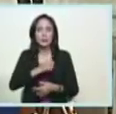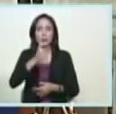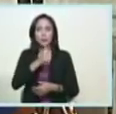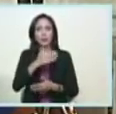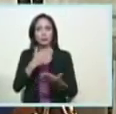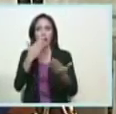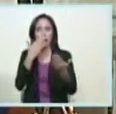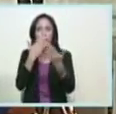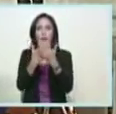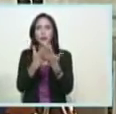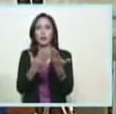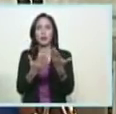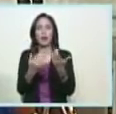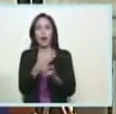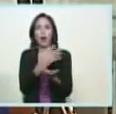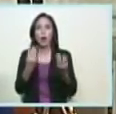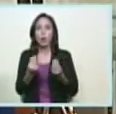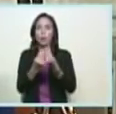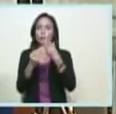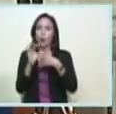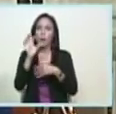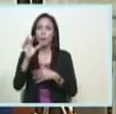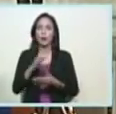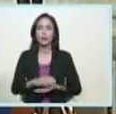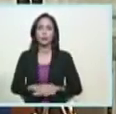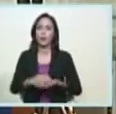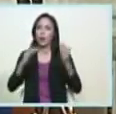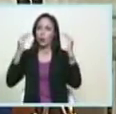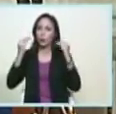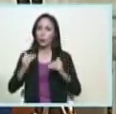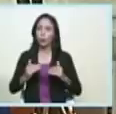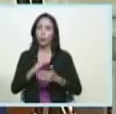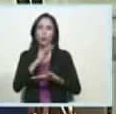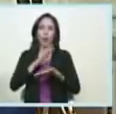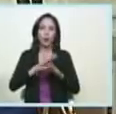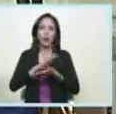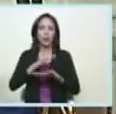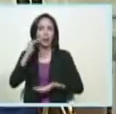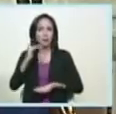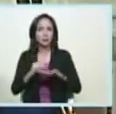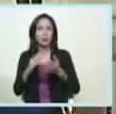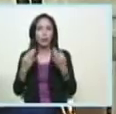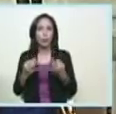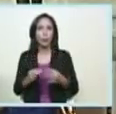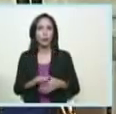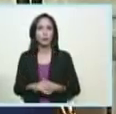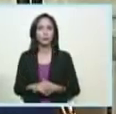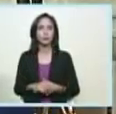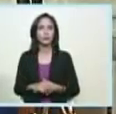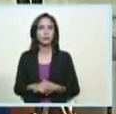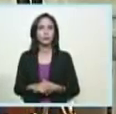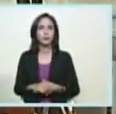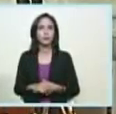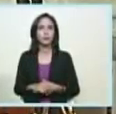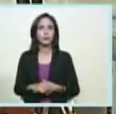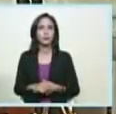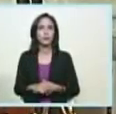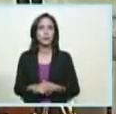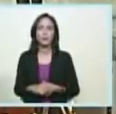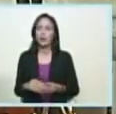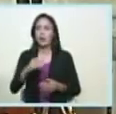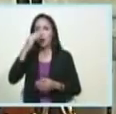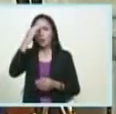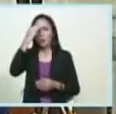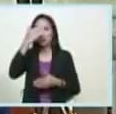donde debe estar nuestro país yo digo que la guerra económica y las